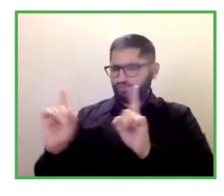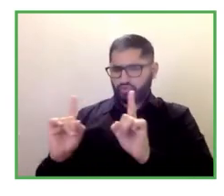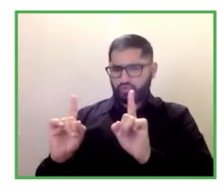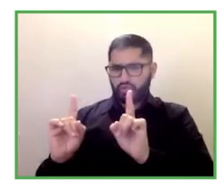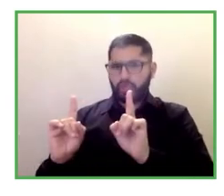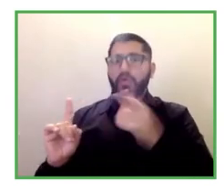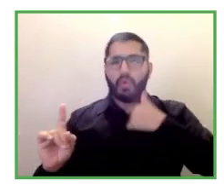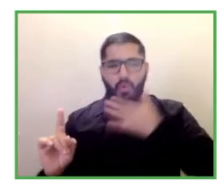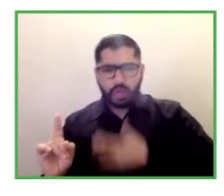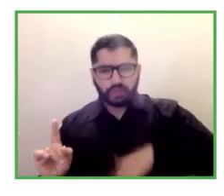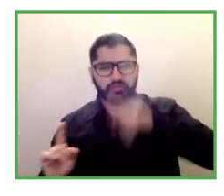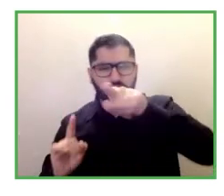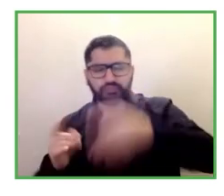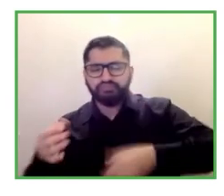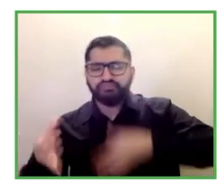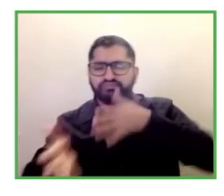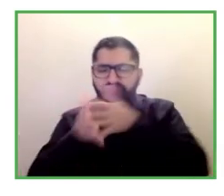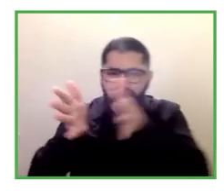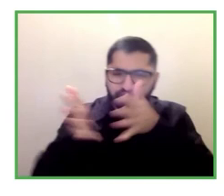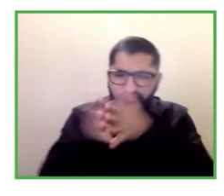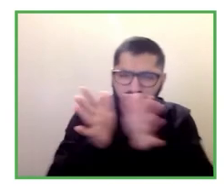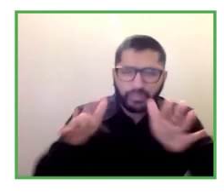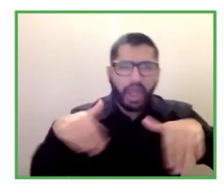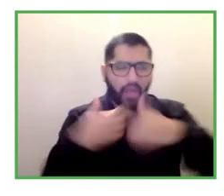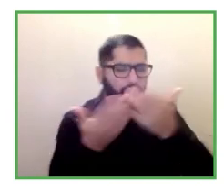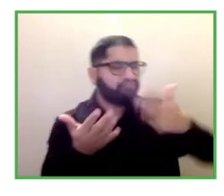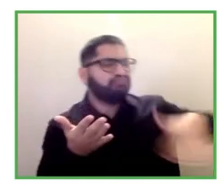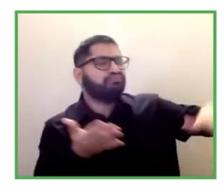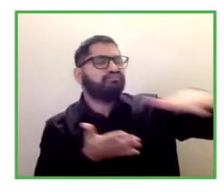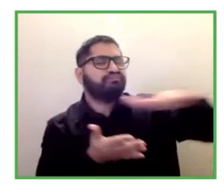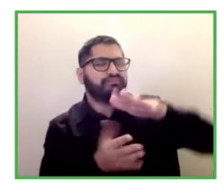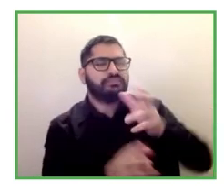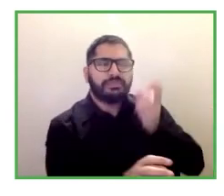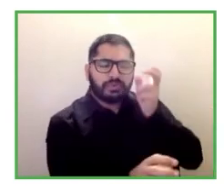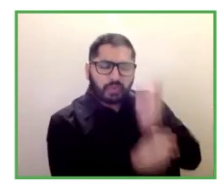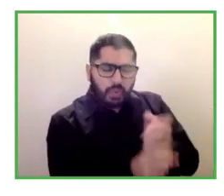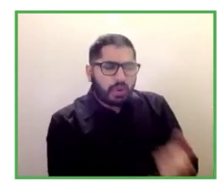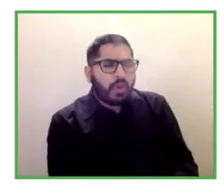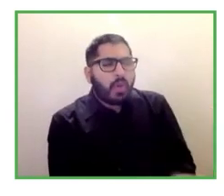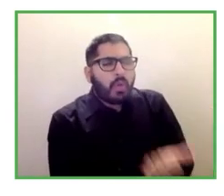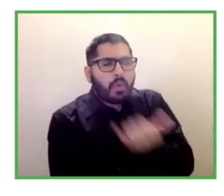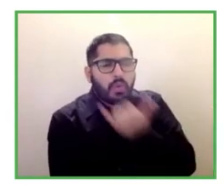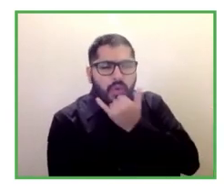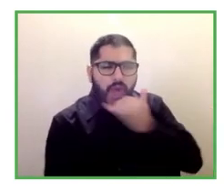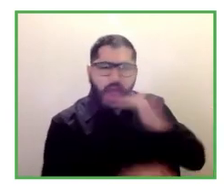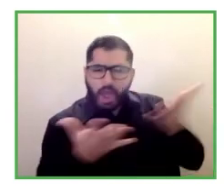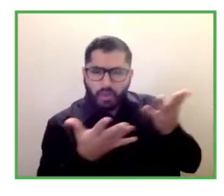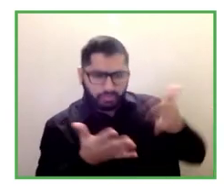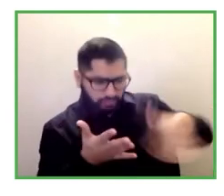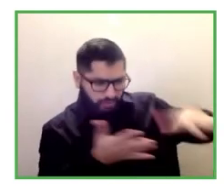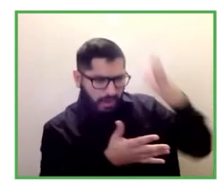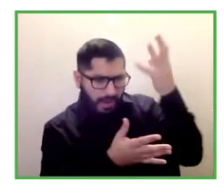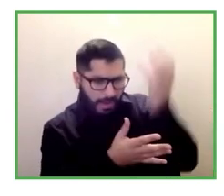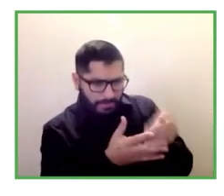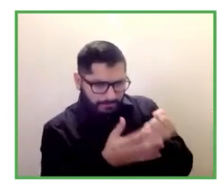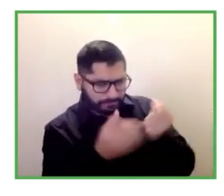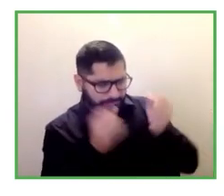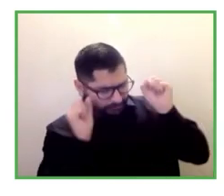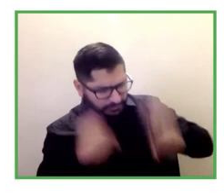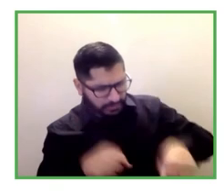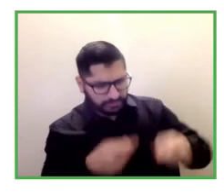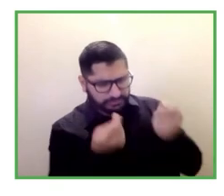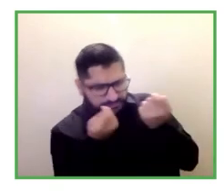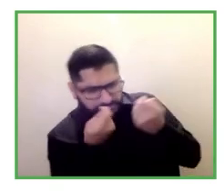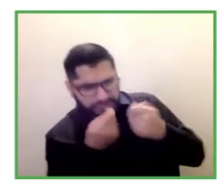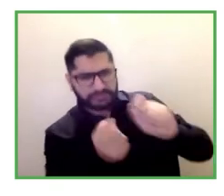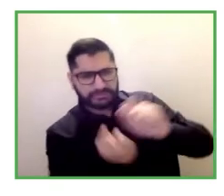bien y cómo lidiaron con eso. Es importante que nosotros podamos entender que los proyectos tienen cosas buenas y